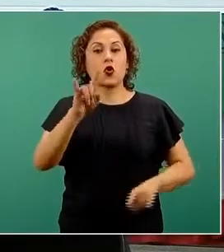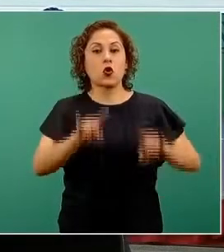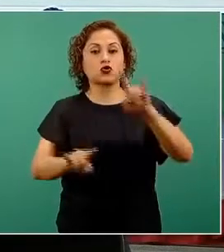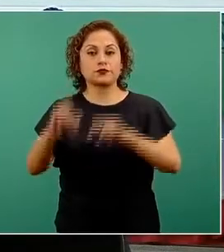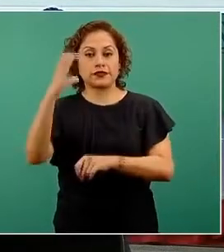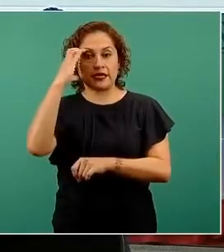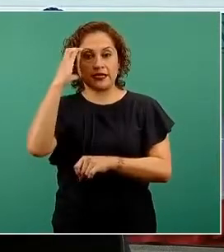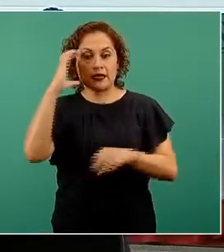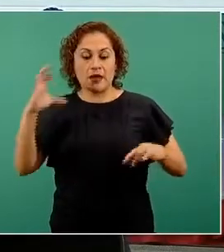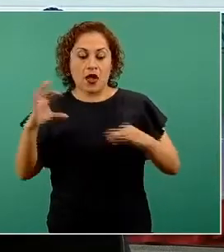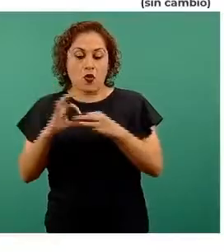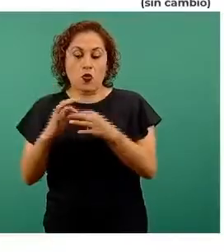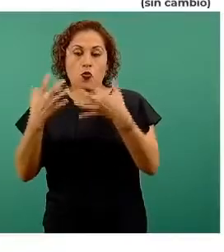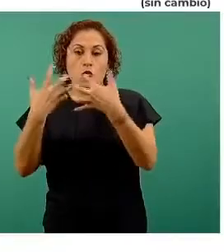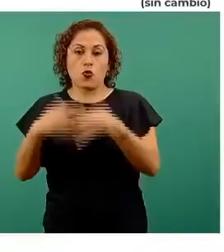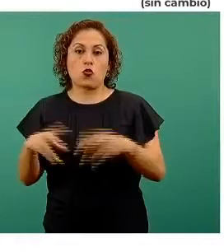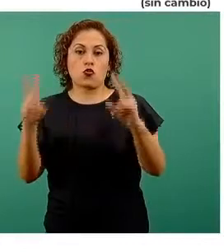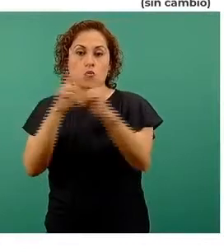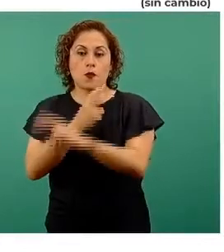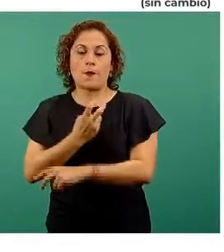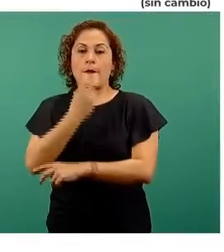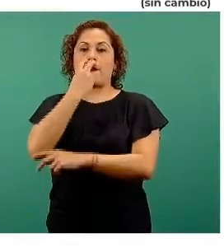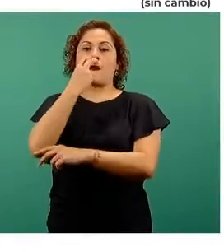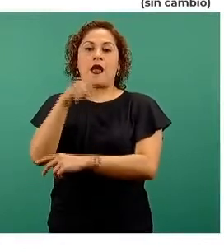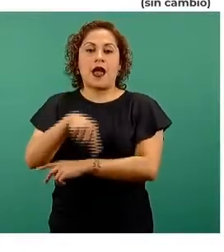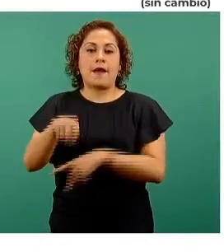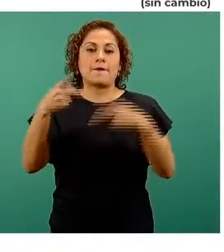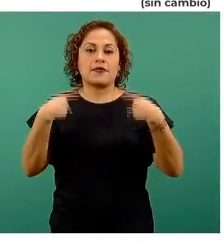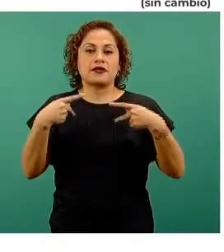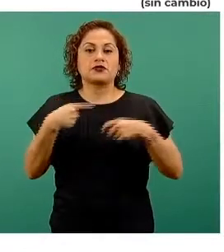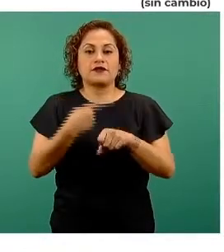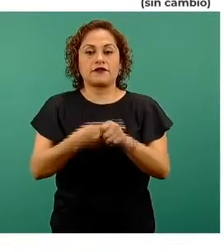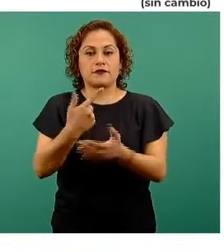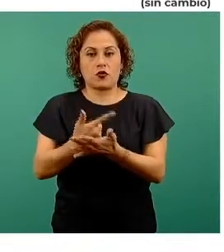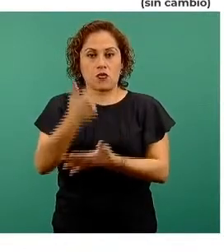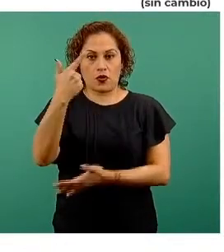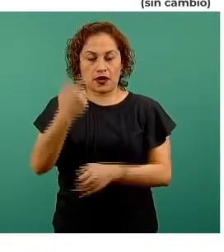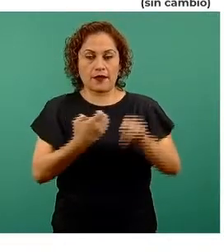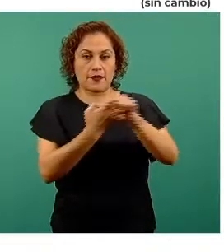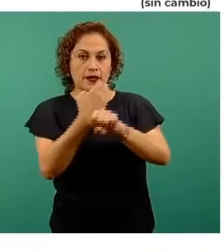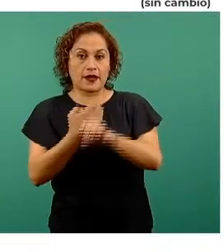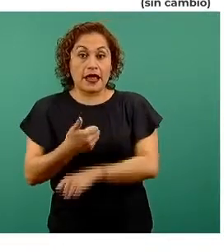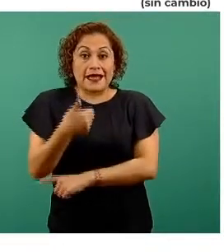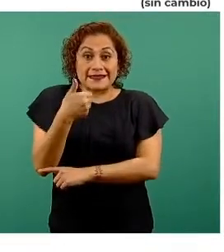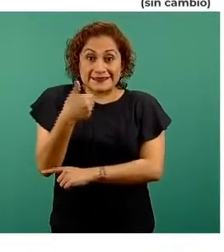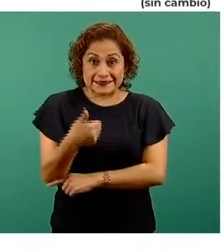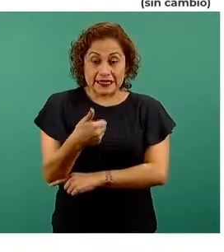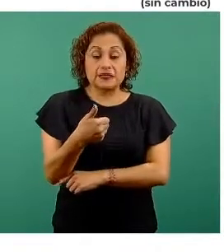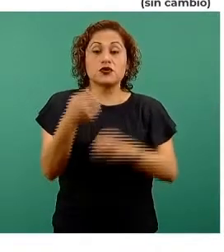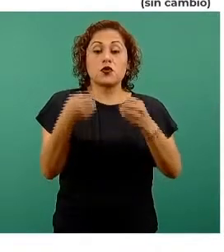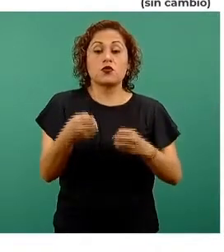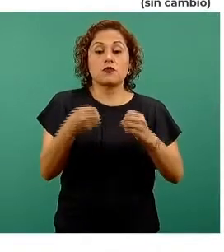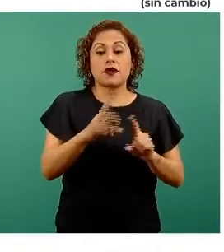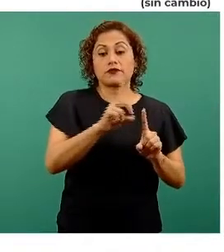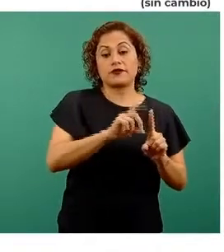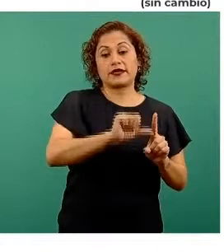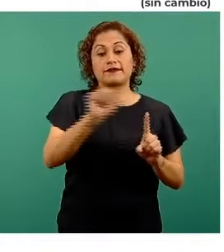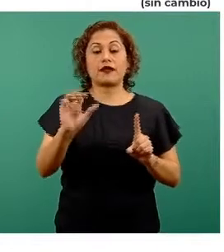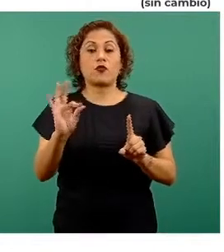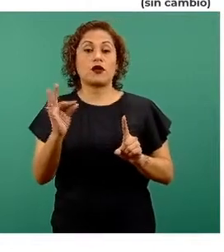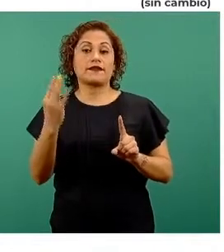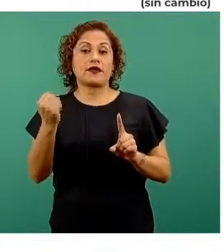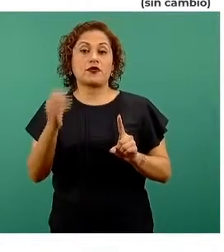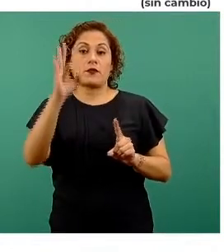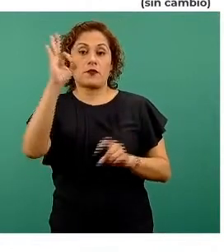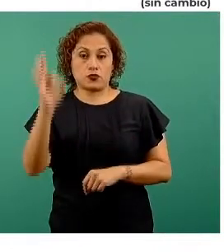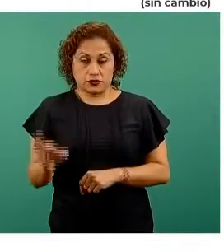pacientes más graves, los pacientes críticos, tenemos solo 6 entidades que están entre un 30 y un 49% de